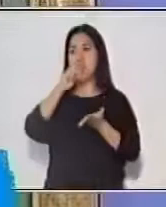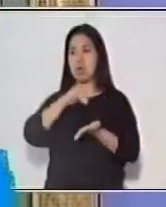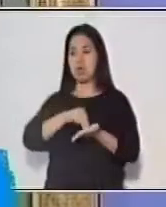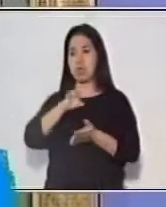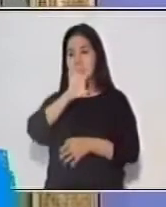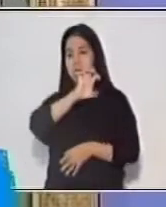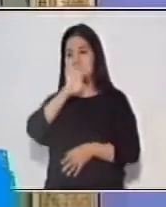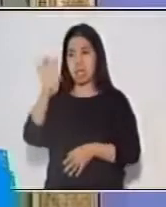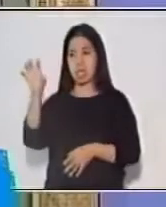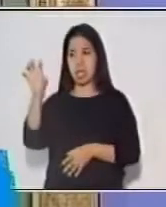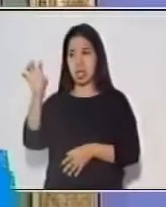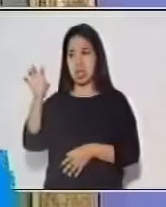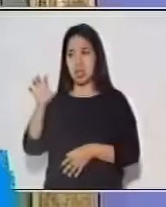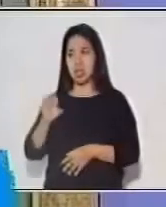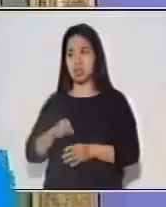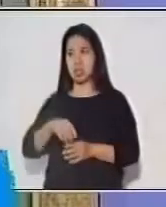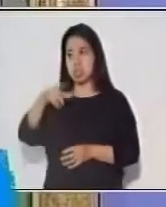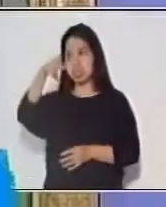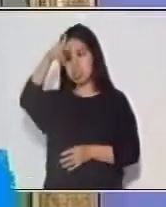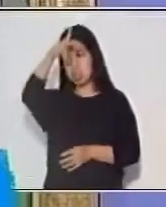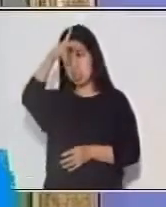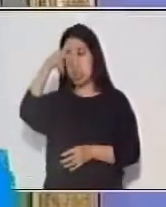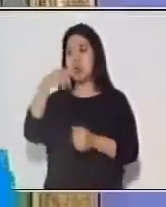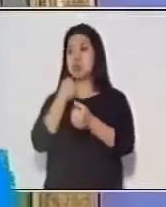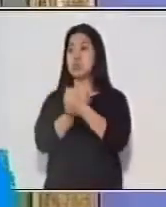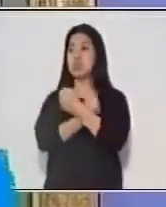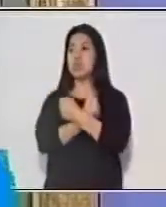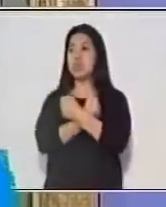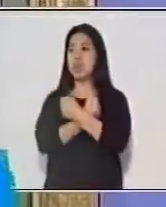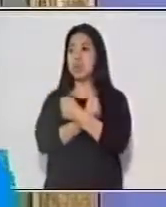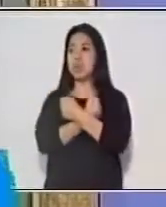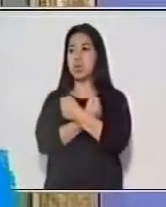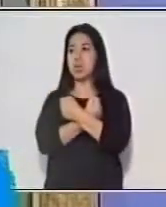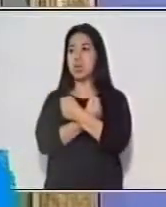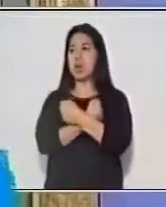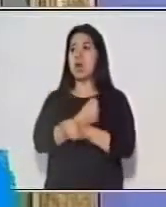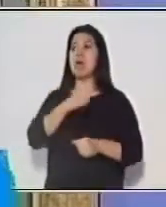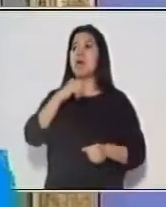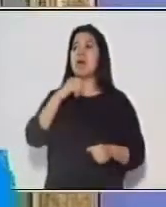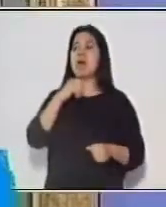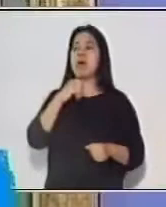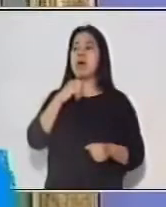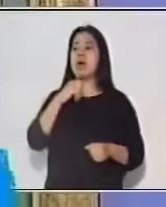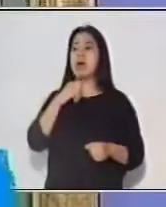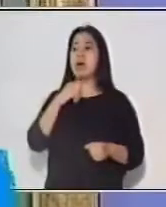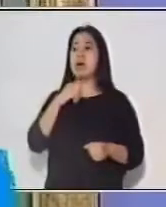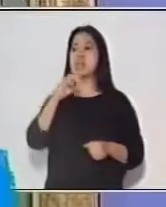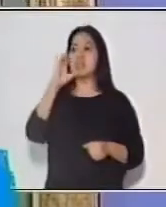384.000 kilómetros por la excentricidad